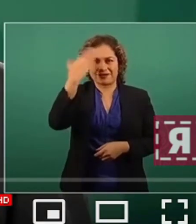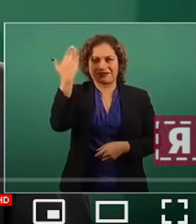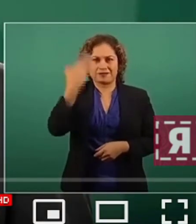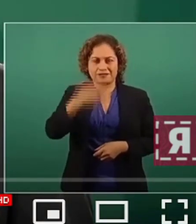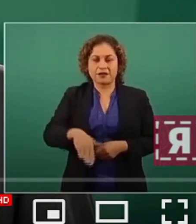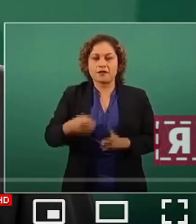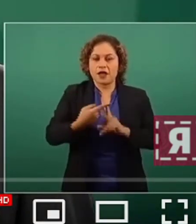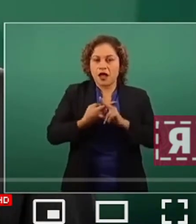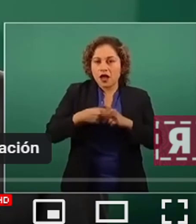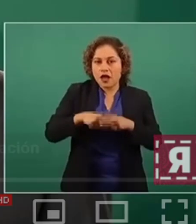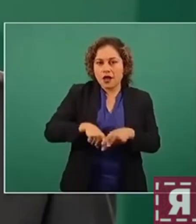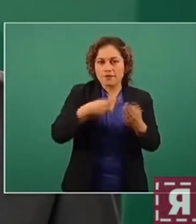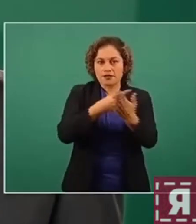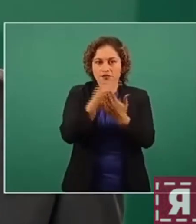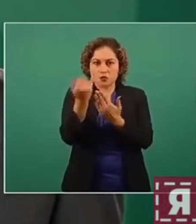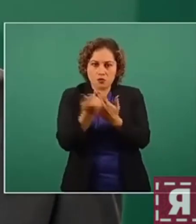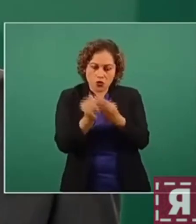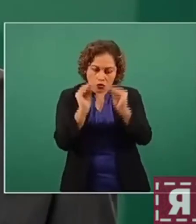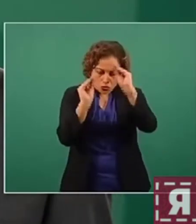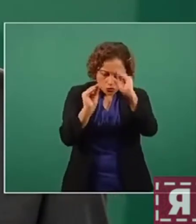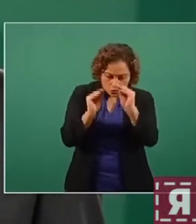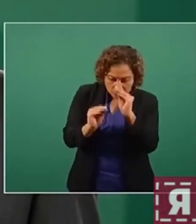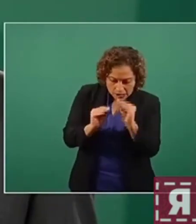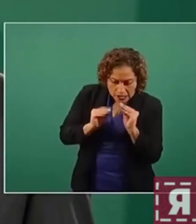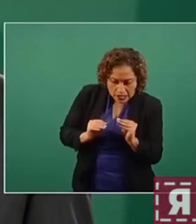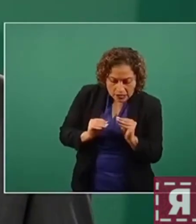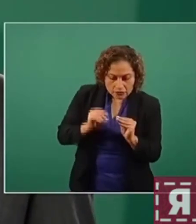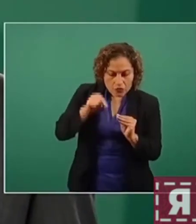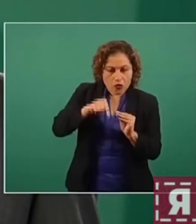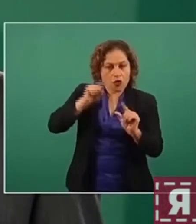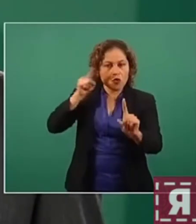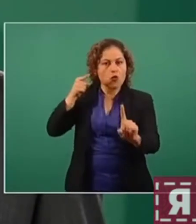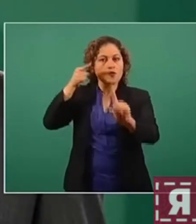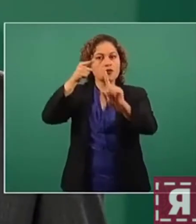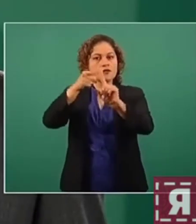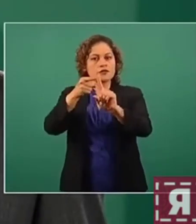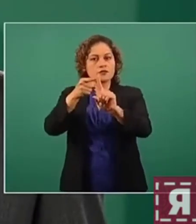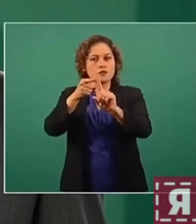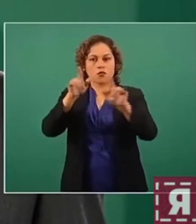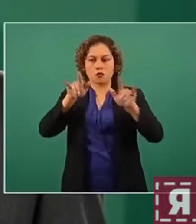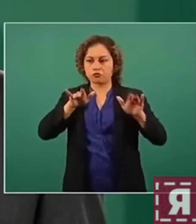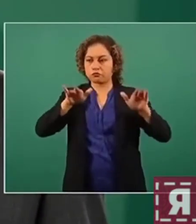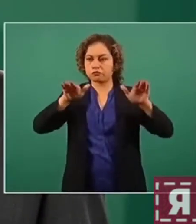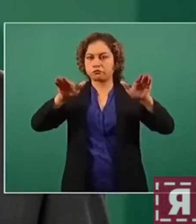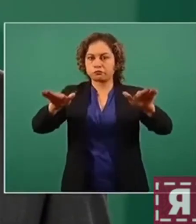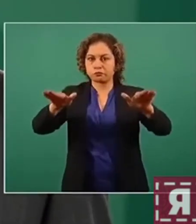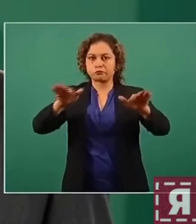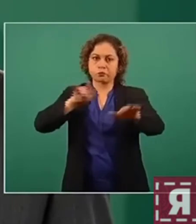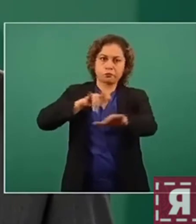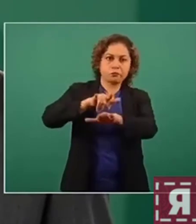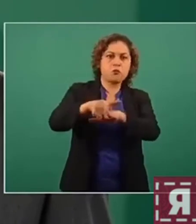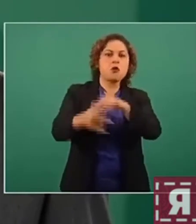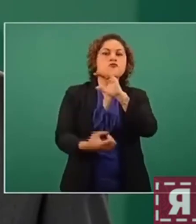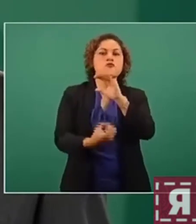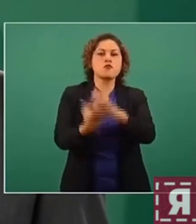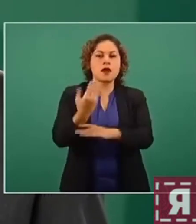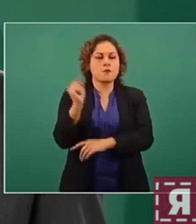el proyecto de construir un nuevo aeropuerto en el lago de